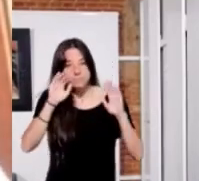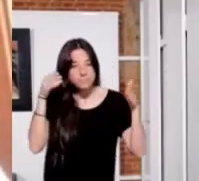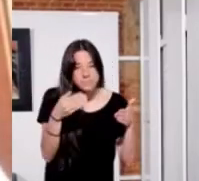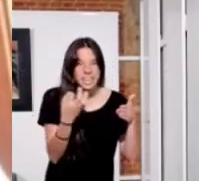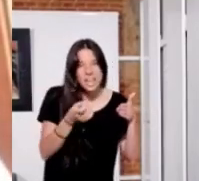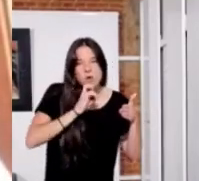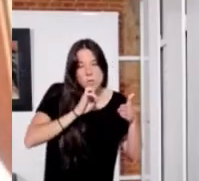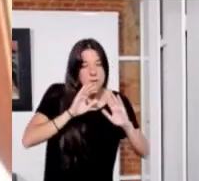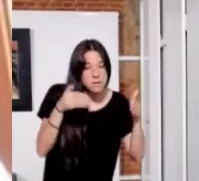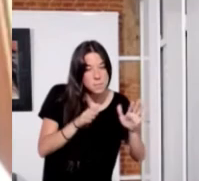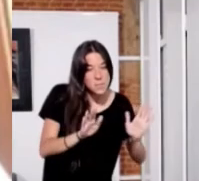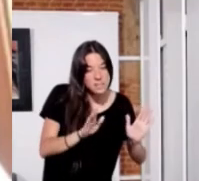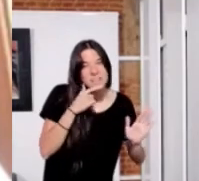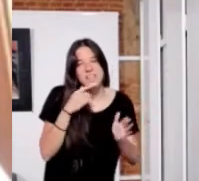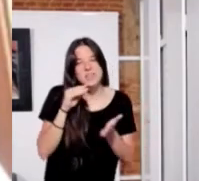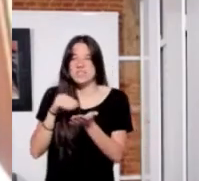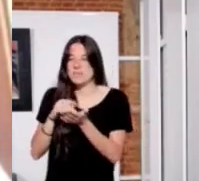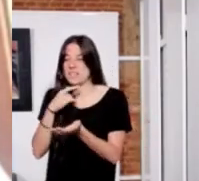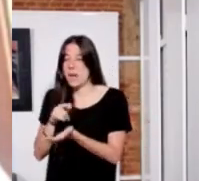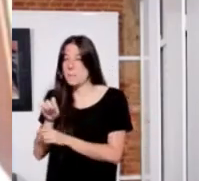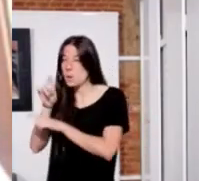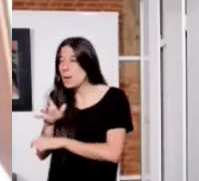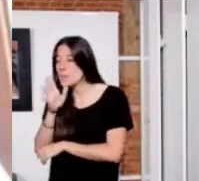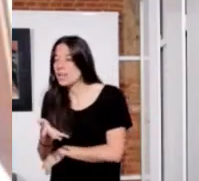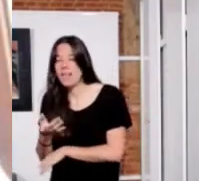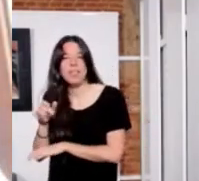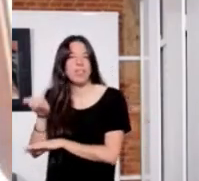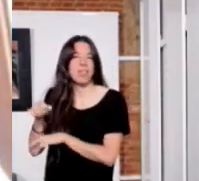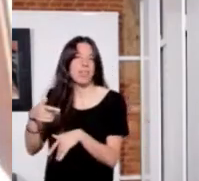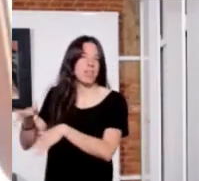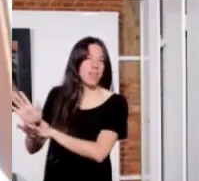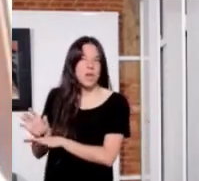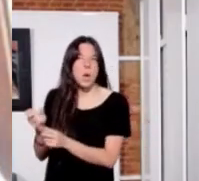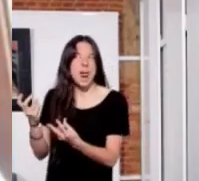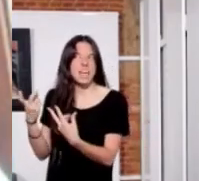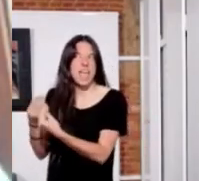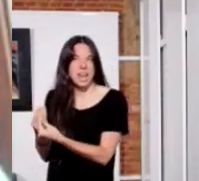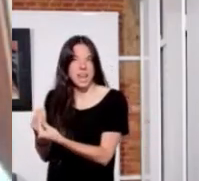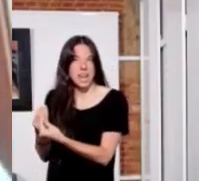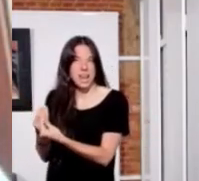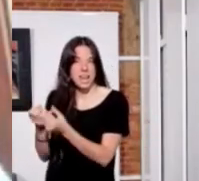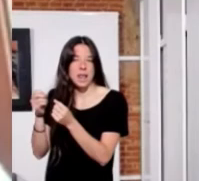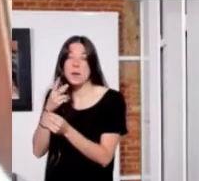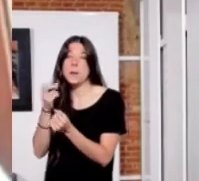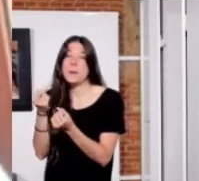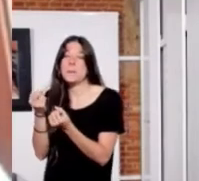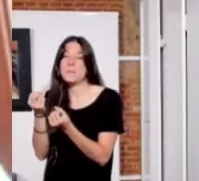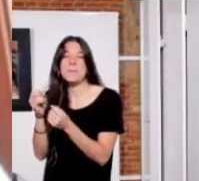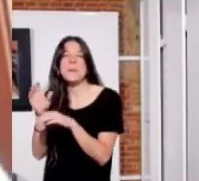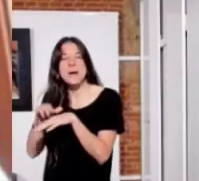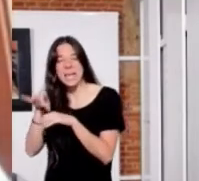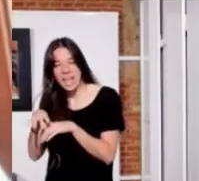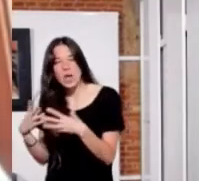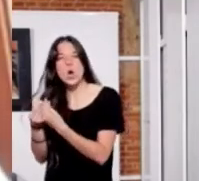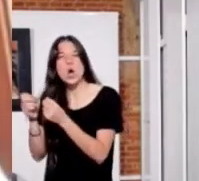la fundamental pregunta ¿por qué? ¿Para quién? ¿Con quién? Necesitamos más ética,